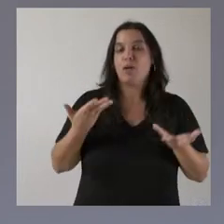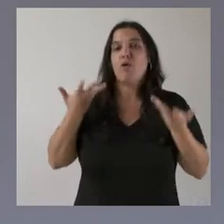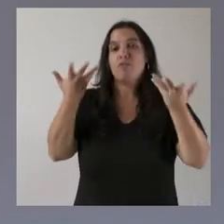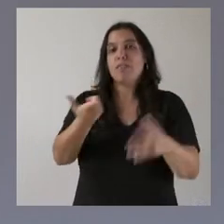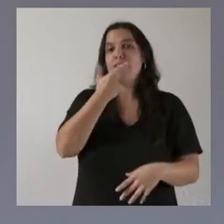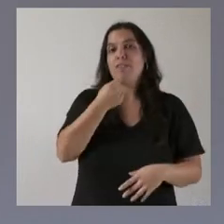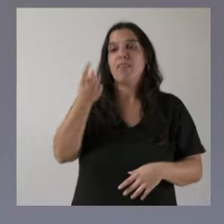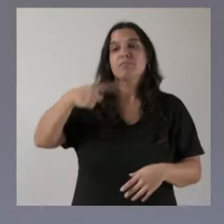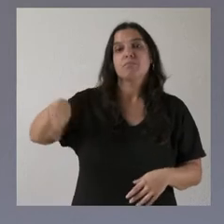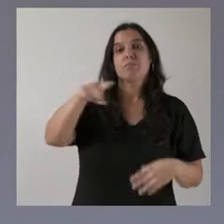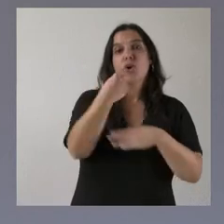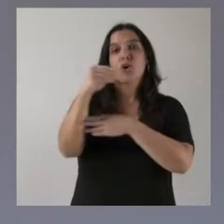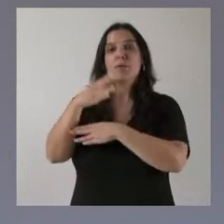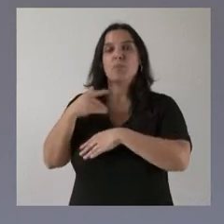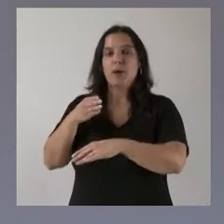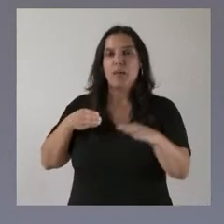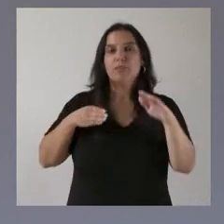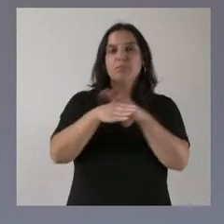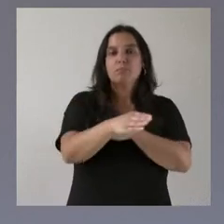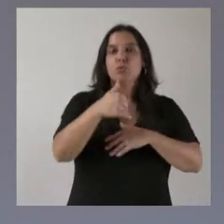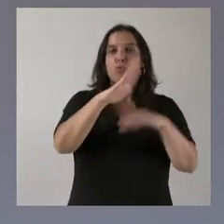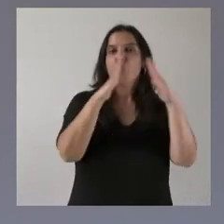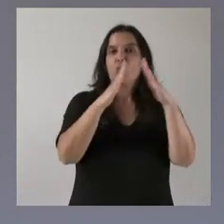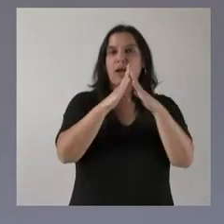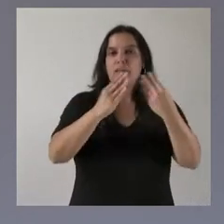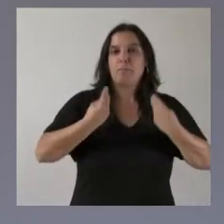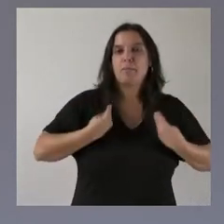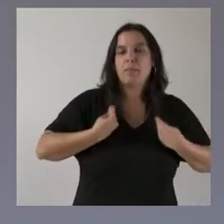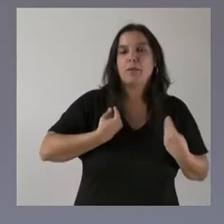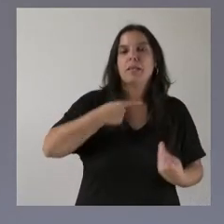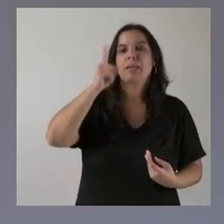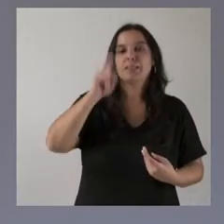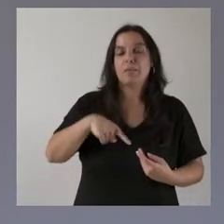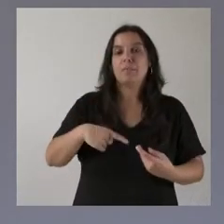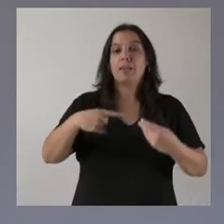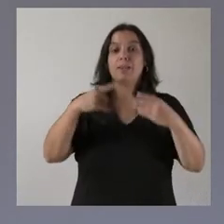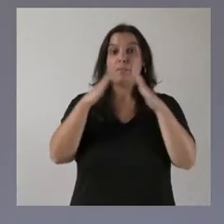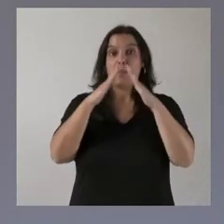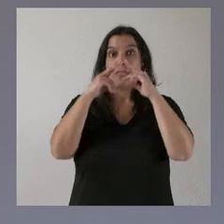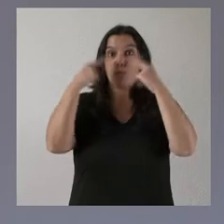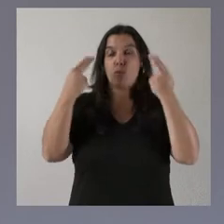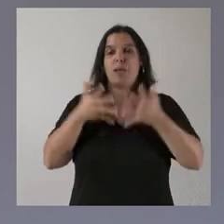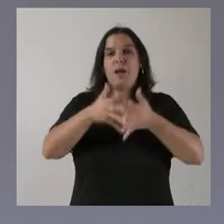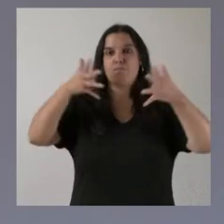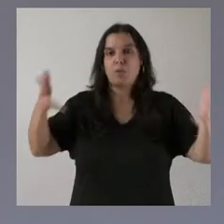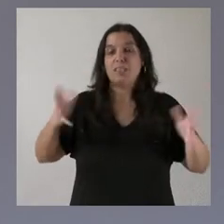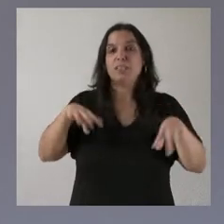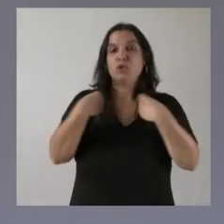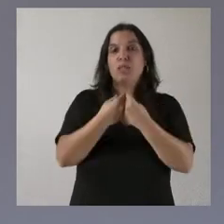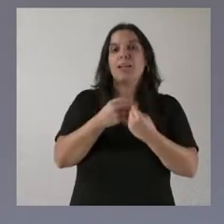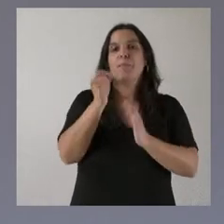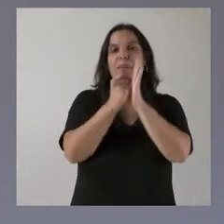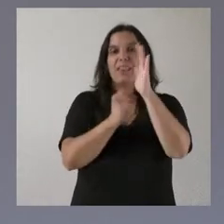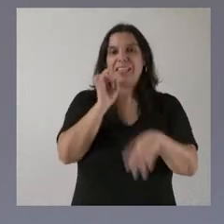el acceso de la juventud a residir en su propio hogar e incrementar el parque Público de vivienda cuenta con un total de 15 medidas